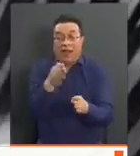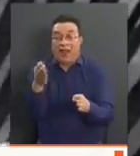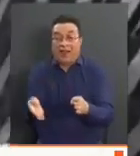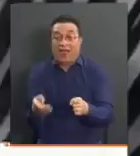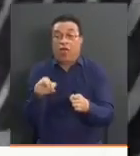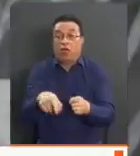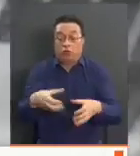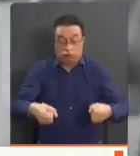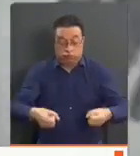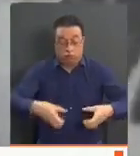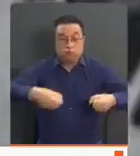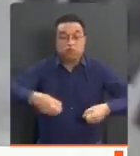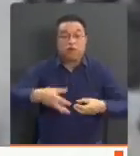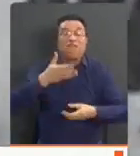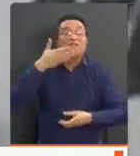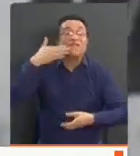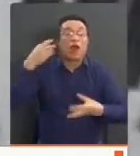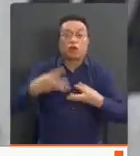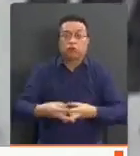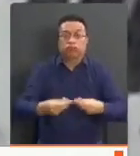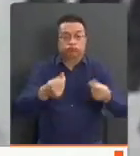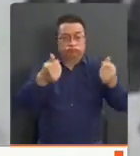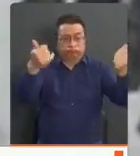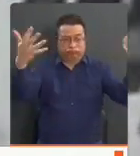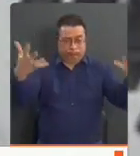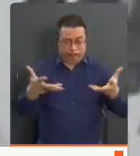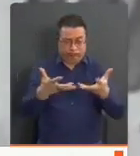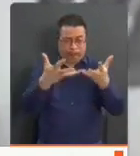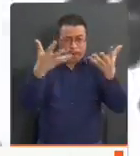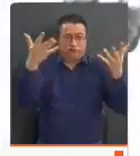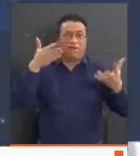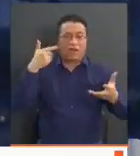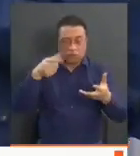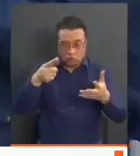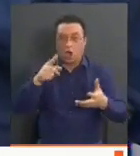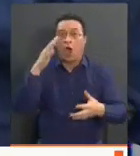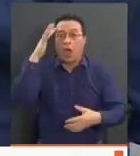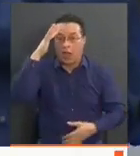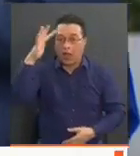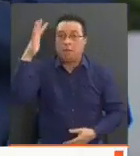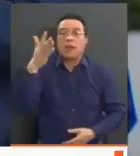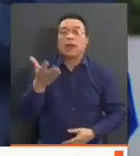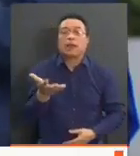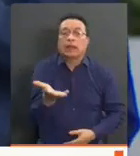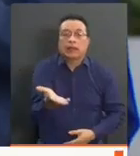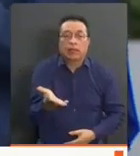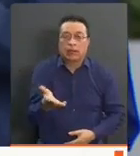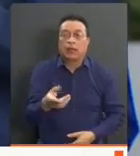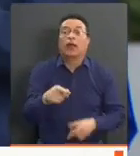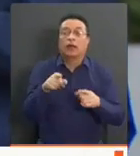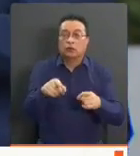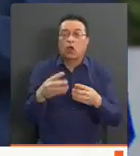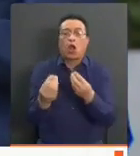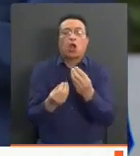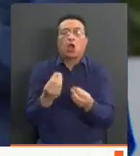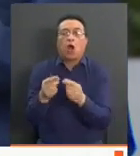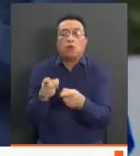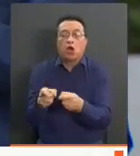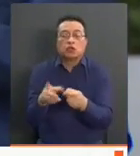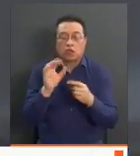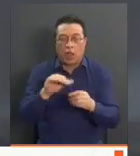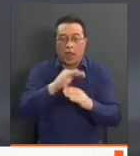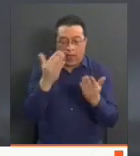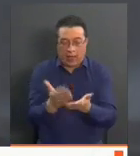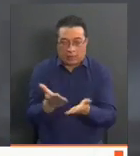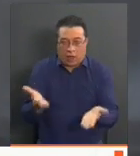polvo blanco tirado en el suelo. Usted ya se imaginará de qué se trata. Cómo llegaron a esto es lo que hasta ahora mantiene